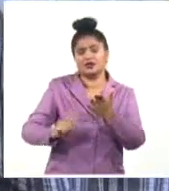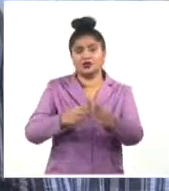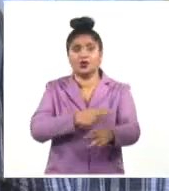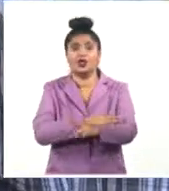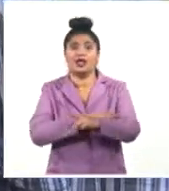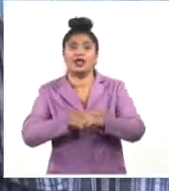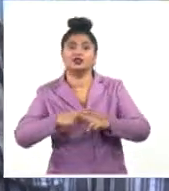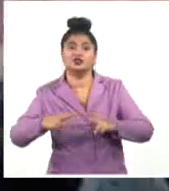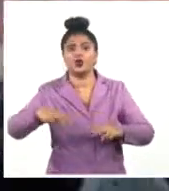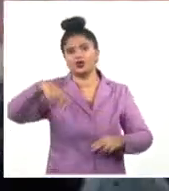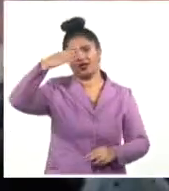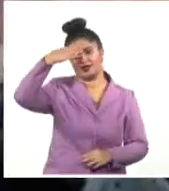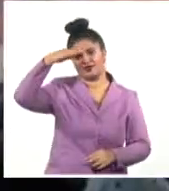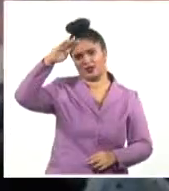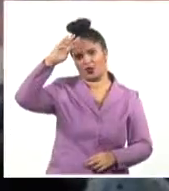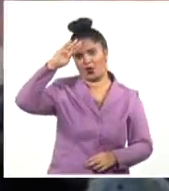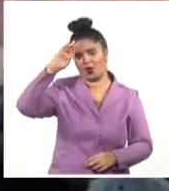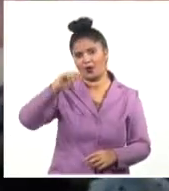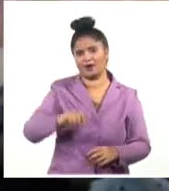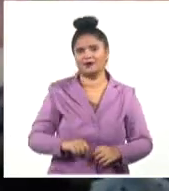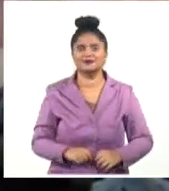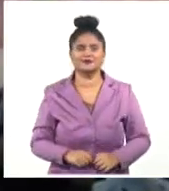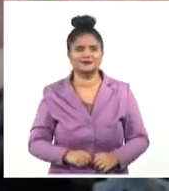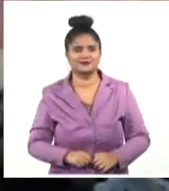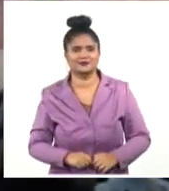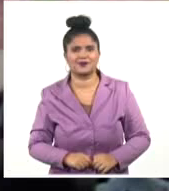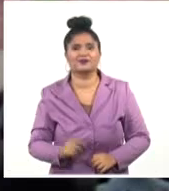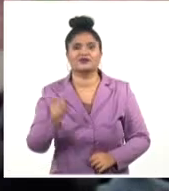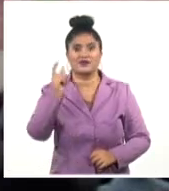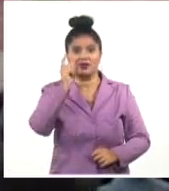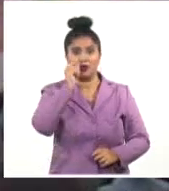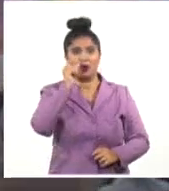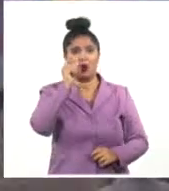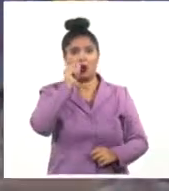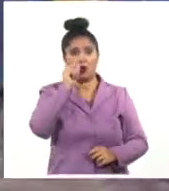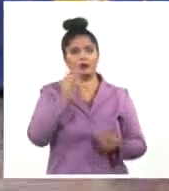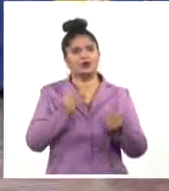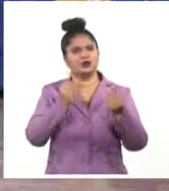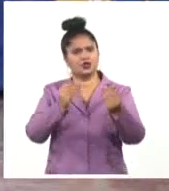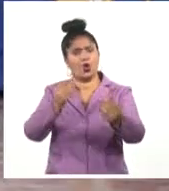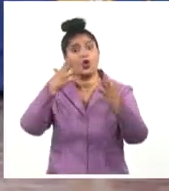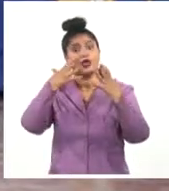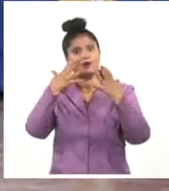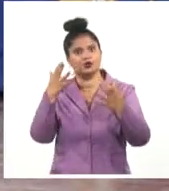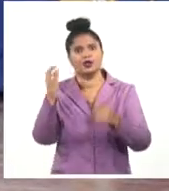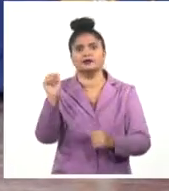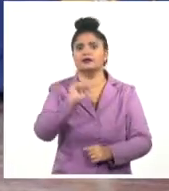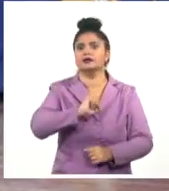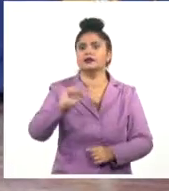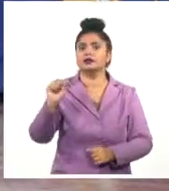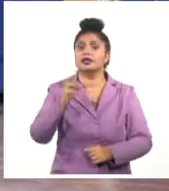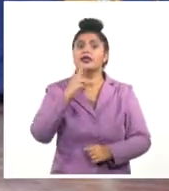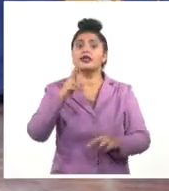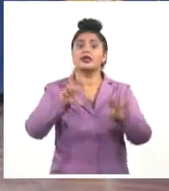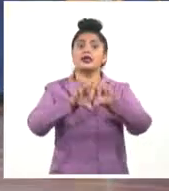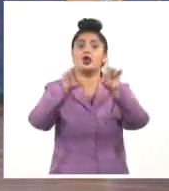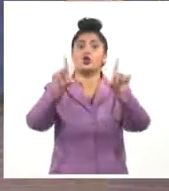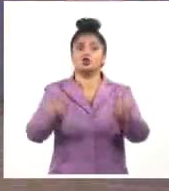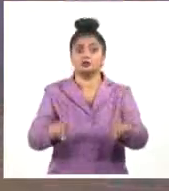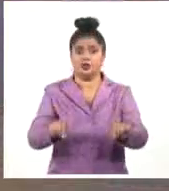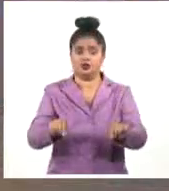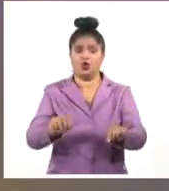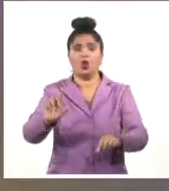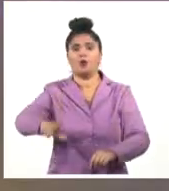como historiador. Luis Figueras ha sido galardonado con importantes reconocimientos, como la Distinción por la Cultura Nacional en